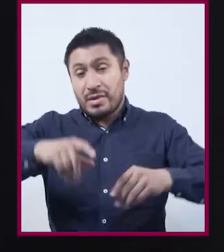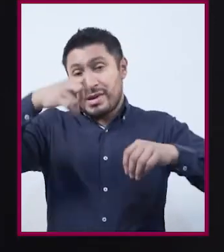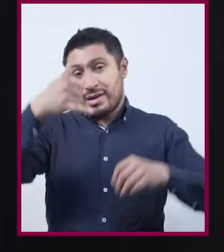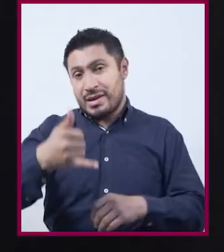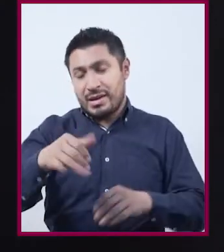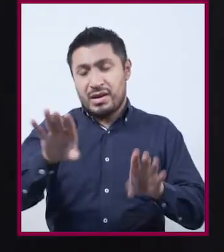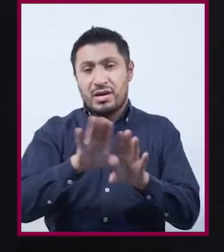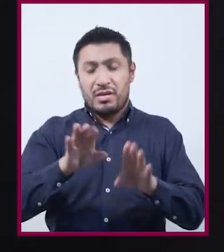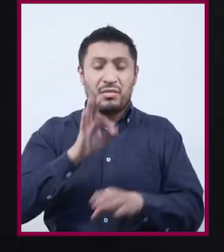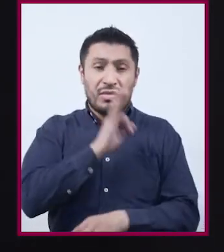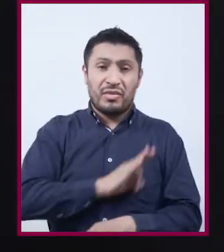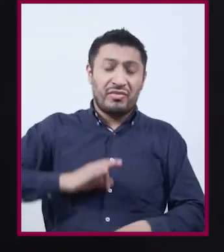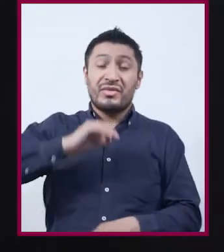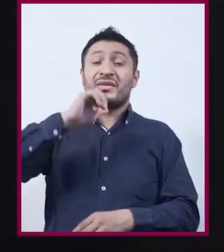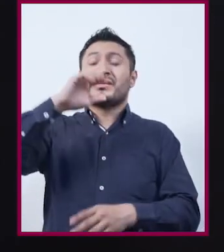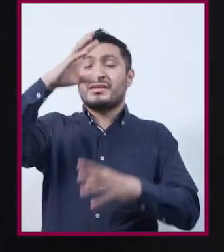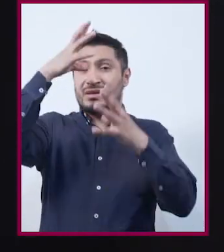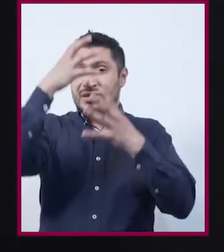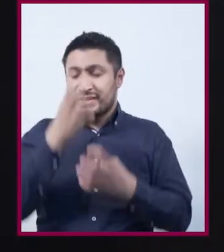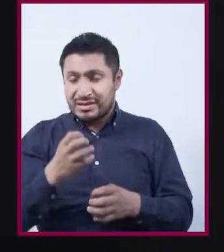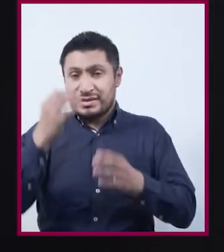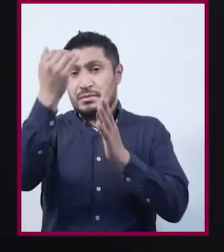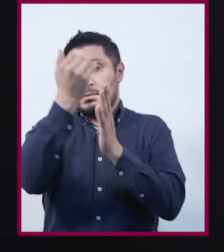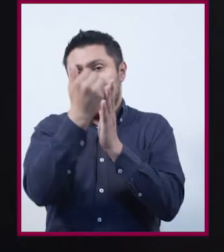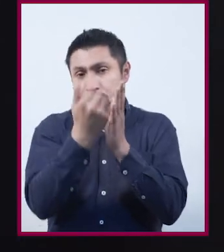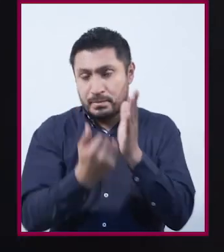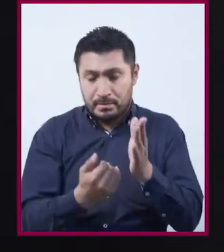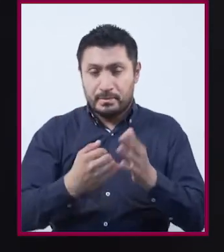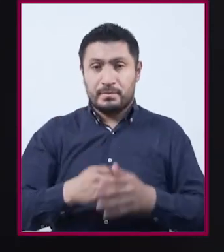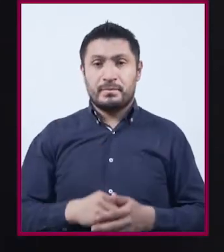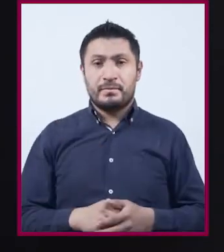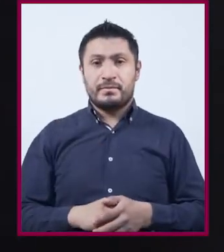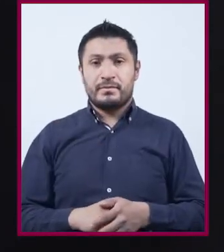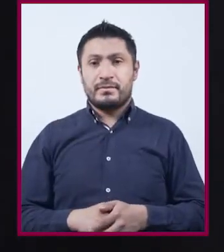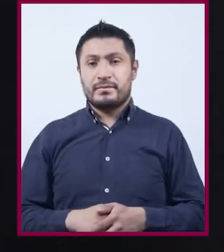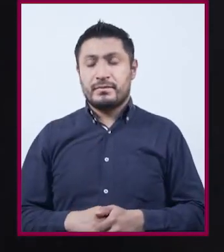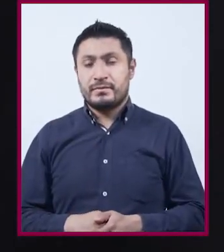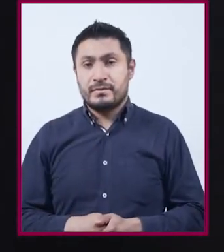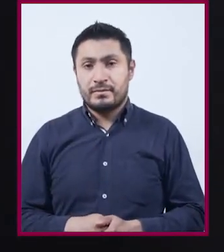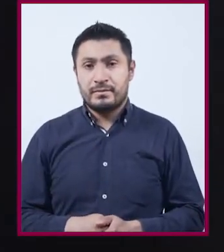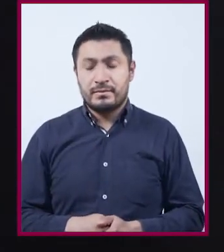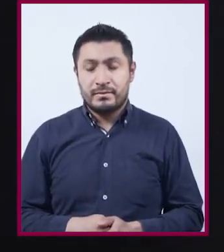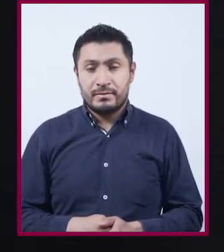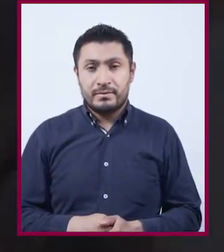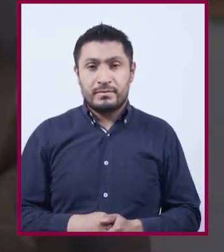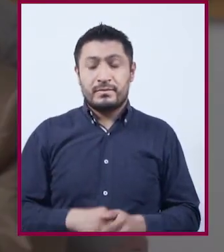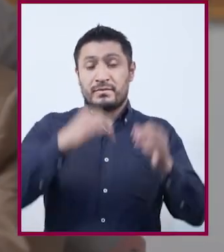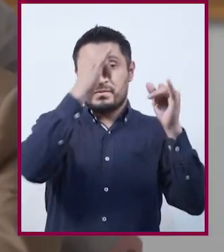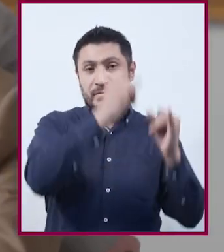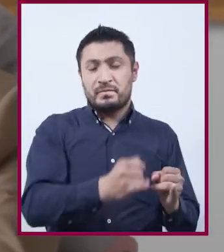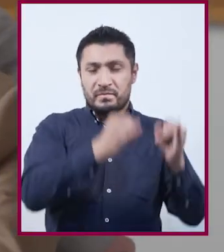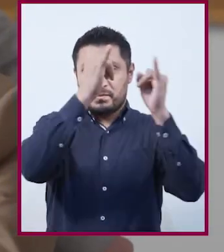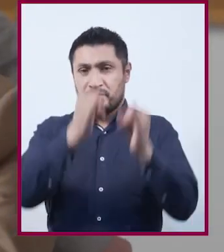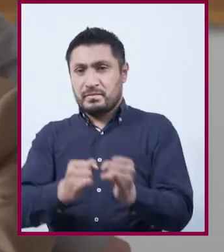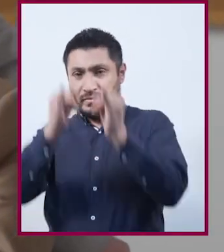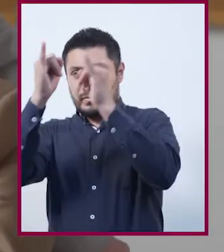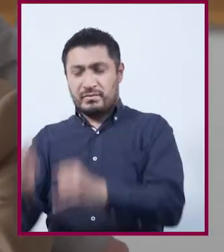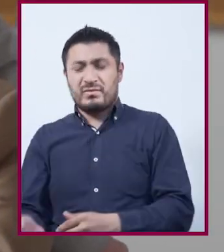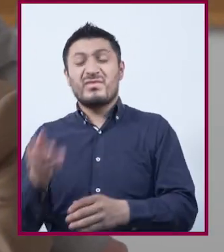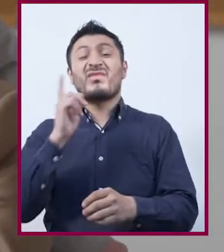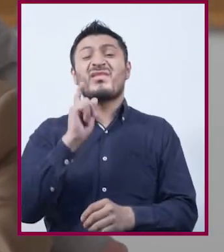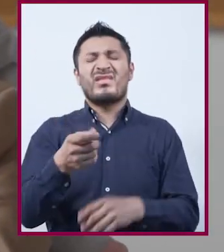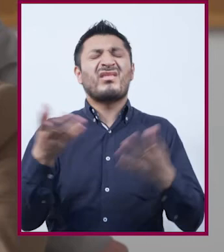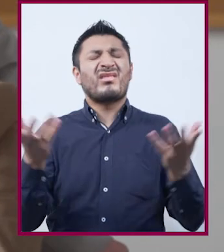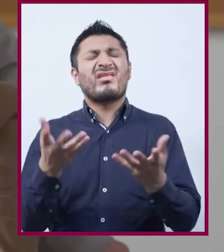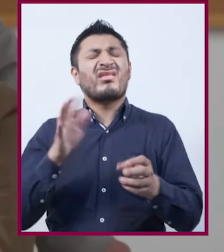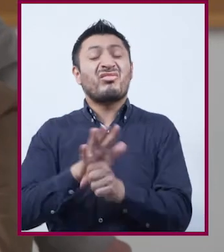prepararnos y prevenir, y ello minimizará la infelicidad que las catástrofes pueden acarrear a los grupos humanos. De manera